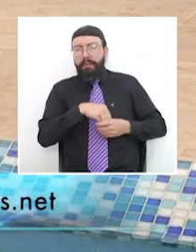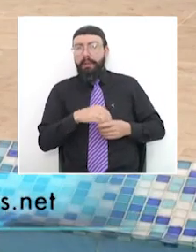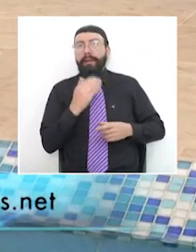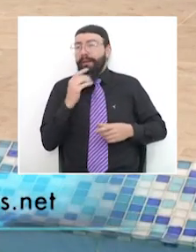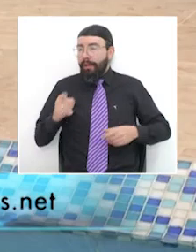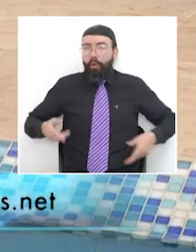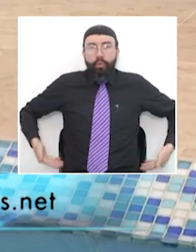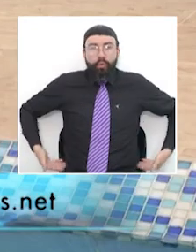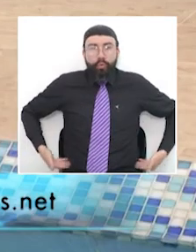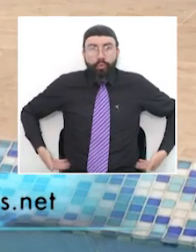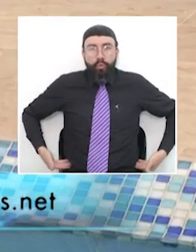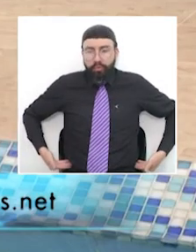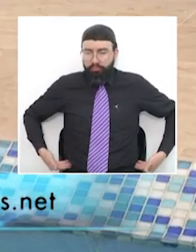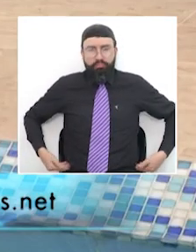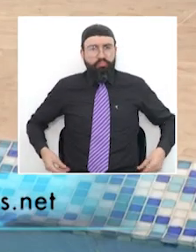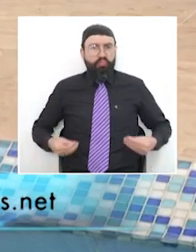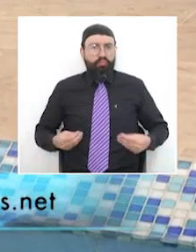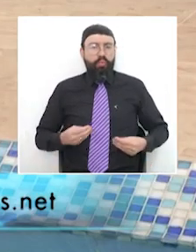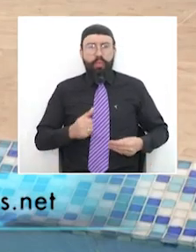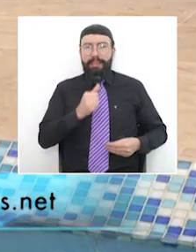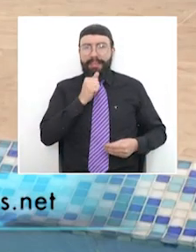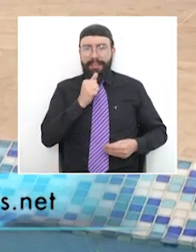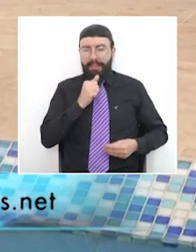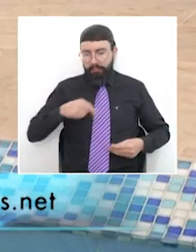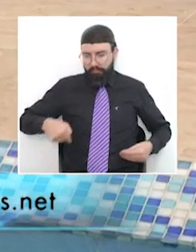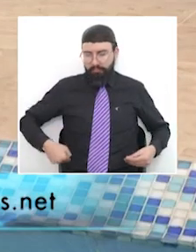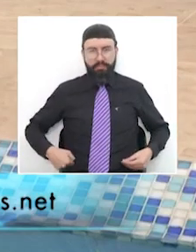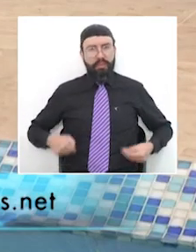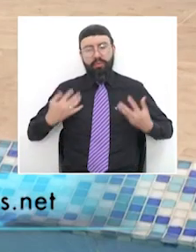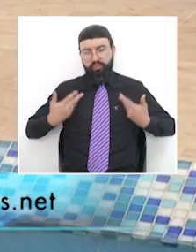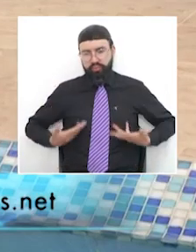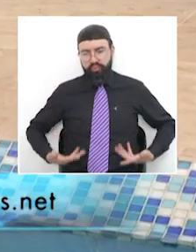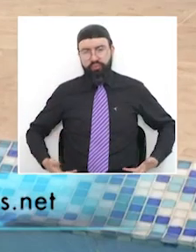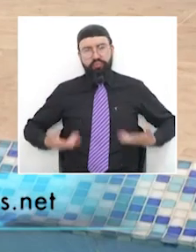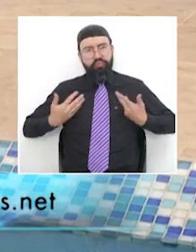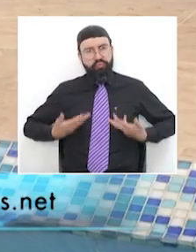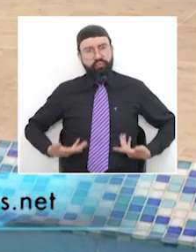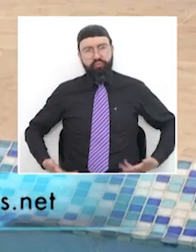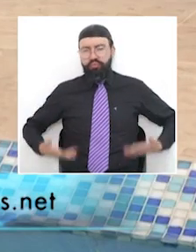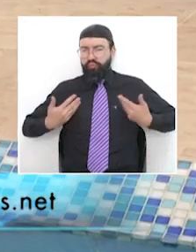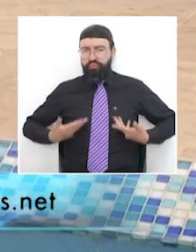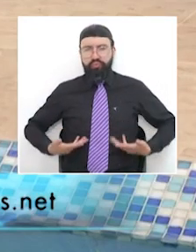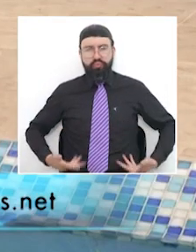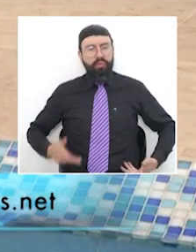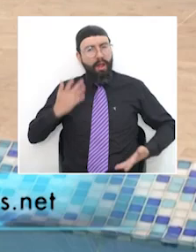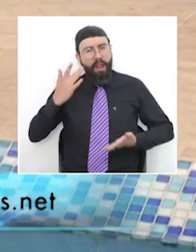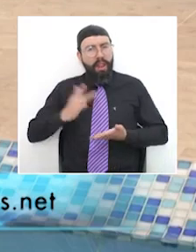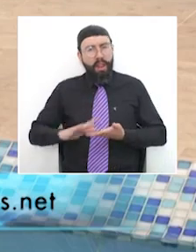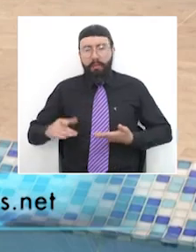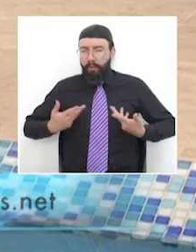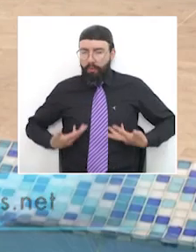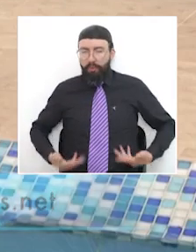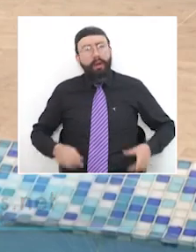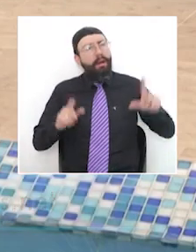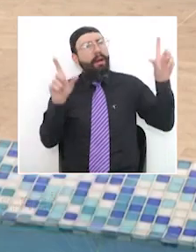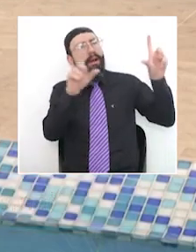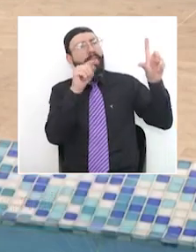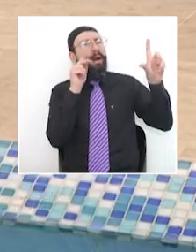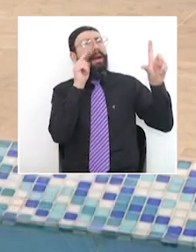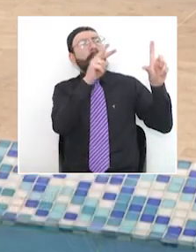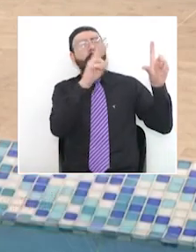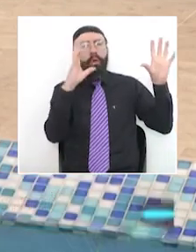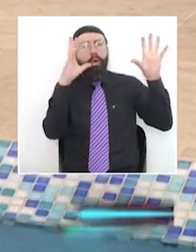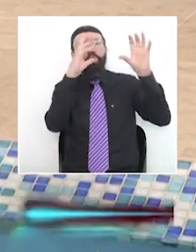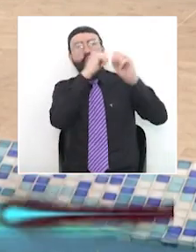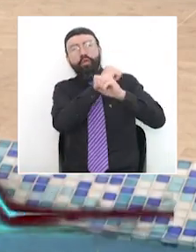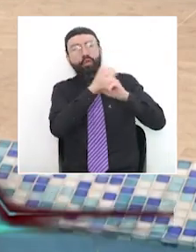riñón contiene mucha cantidad de agua porque está filtrando todo el tiempo, lo vemos mucho menos claro, lo vemos más oscuro.